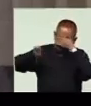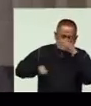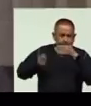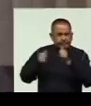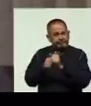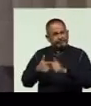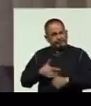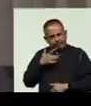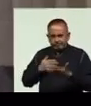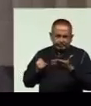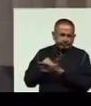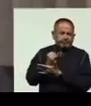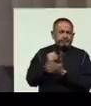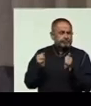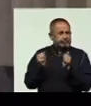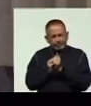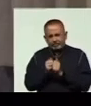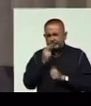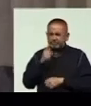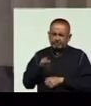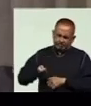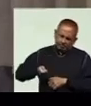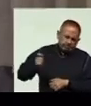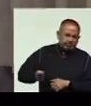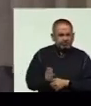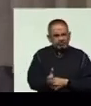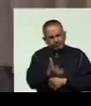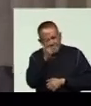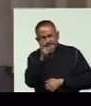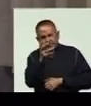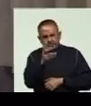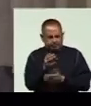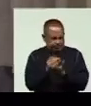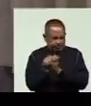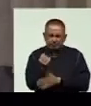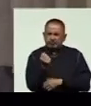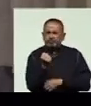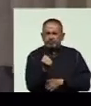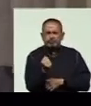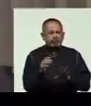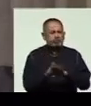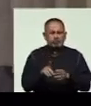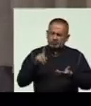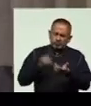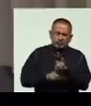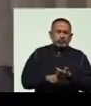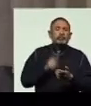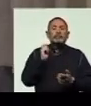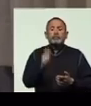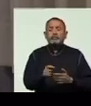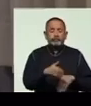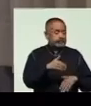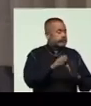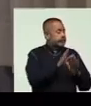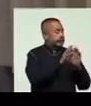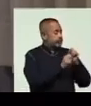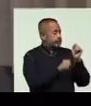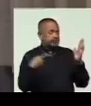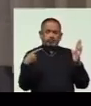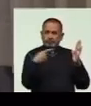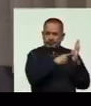excelencia con la mayor firmeza y con absoluta absoluta lealtad a